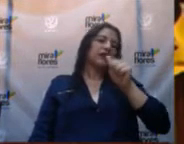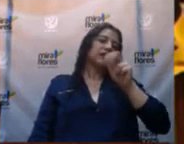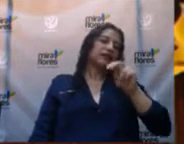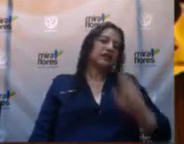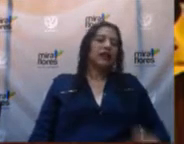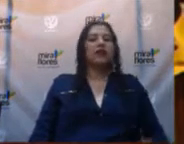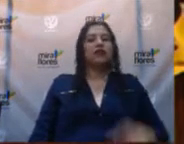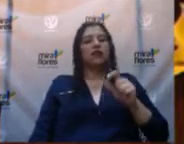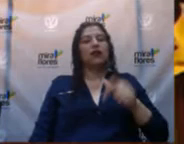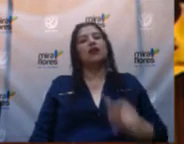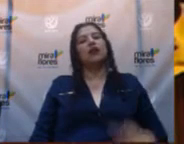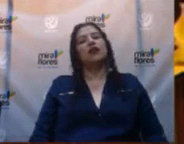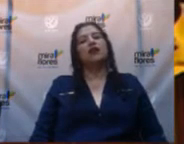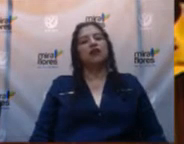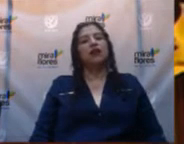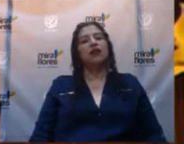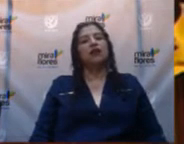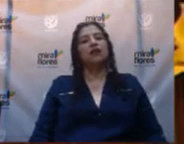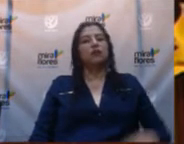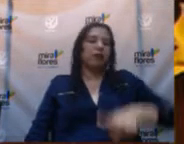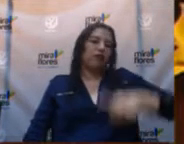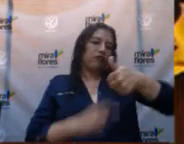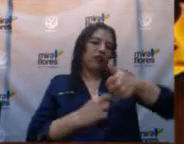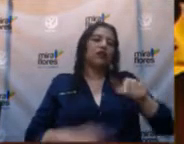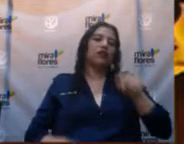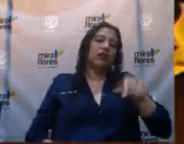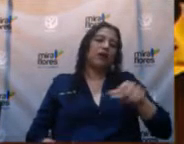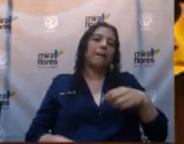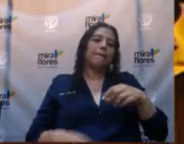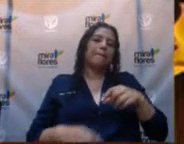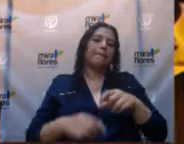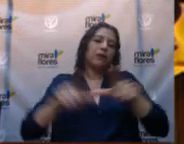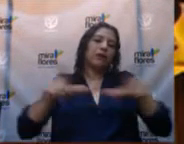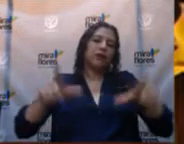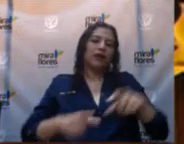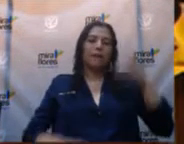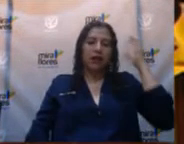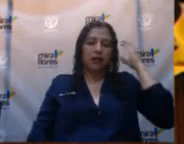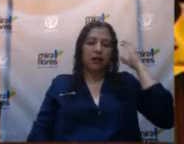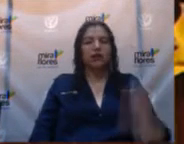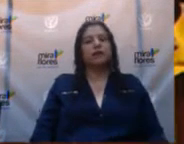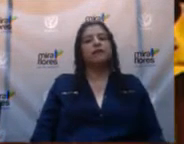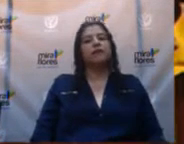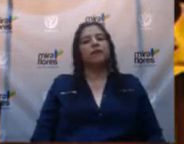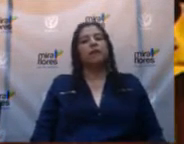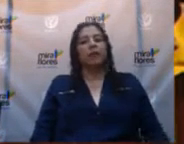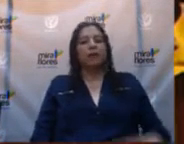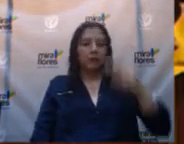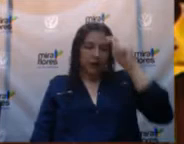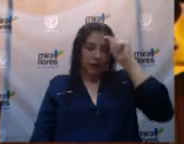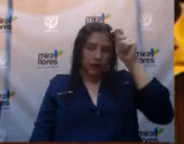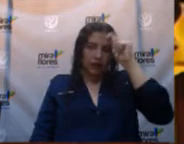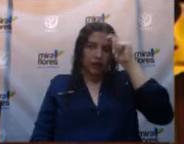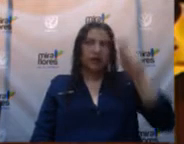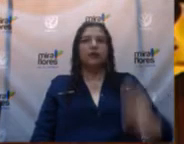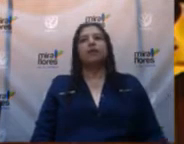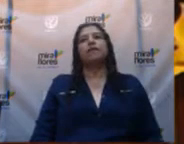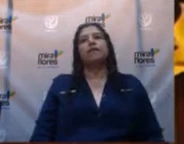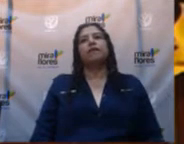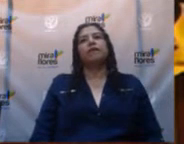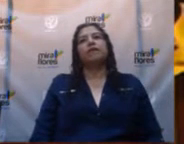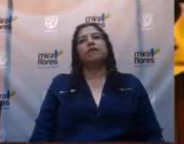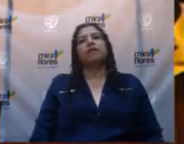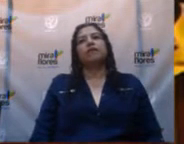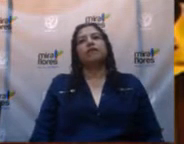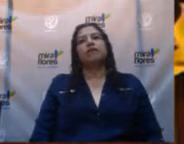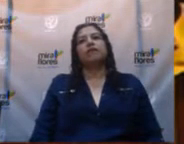distrital de Miraflores. Señor Jorge Muñoz Güells, alcalde distrital de Miraflores, de mi especial consideración. Es grato